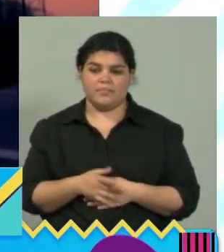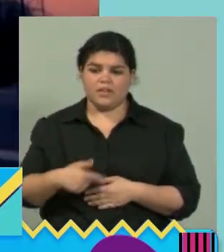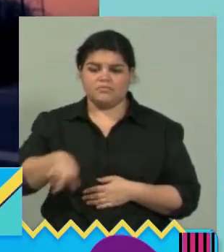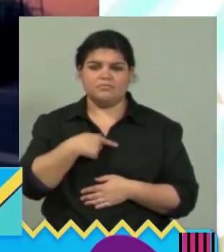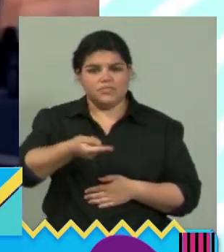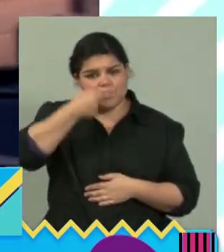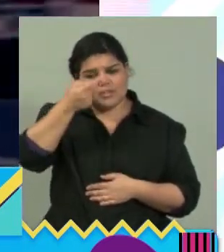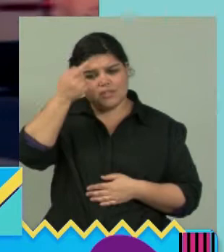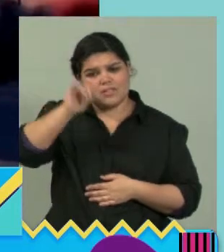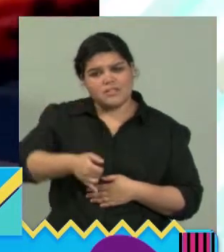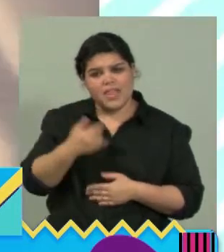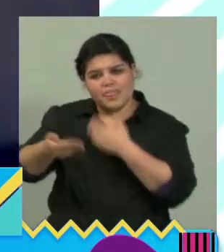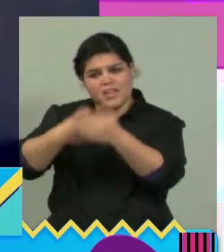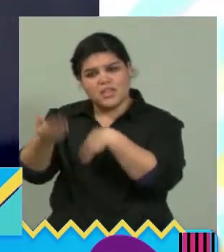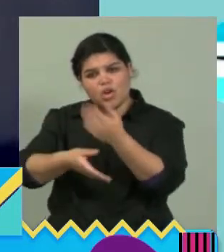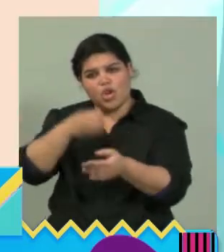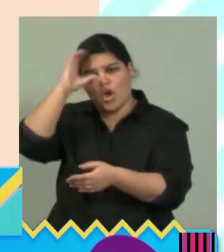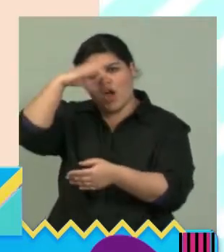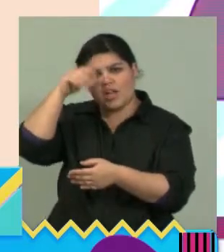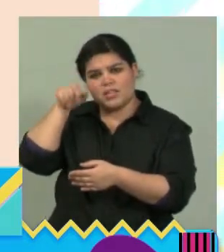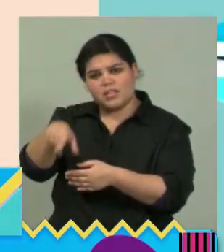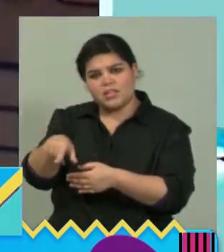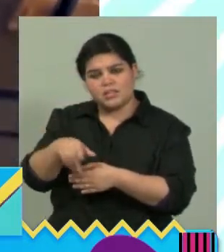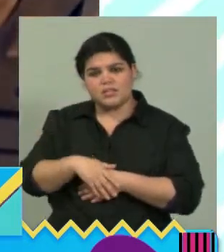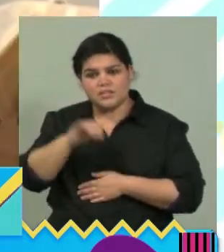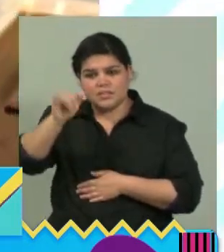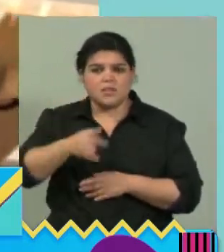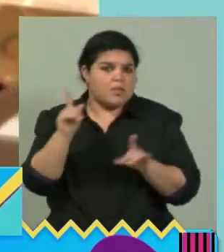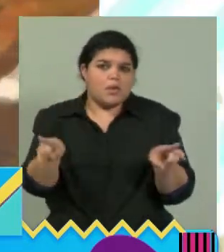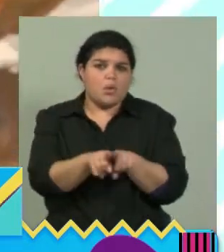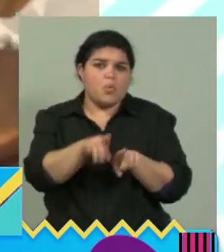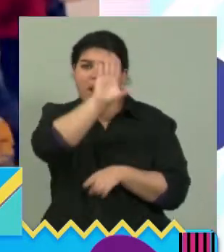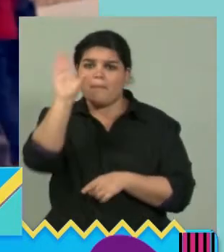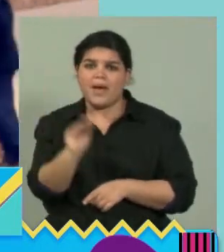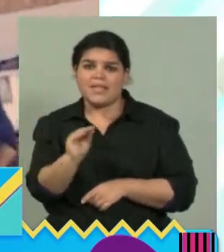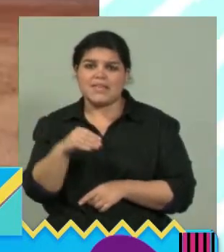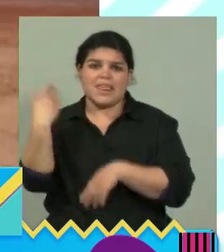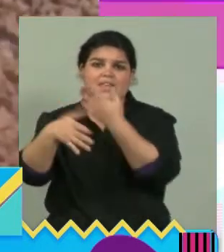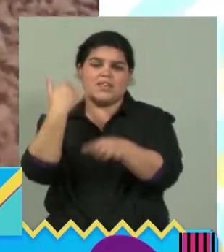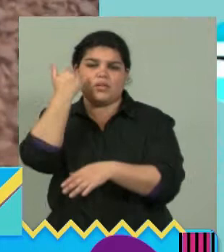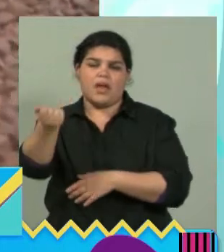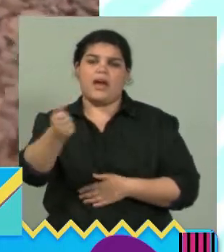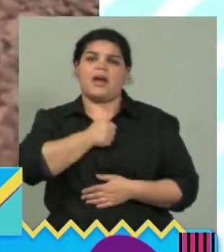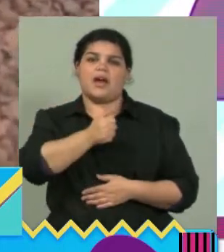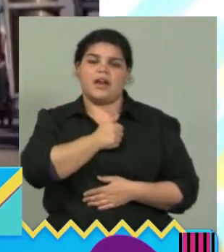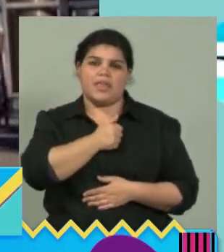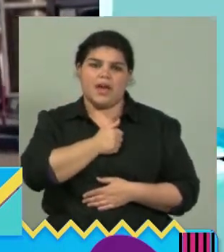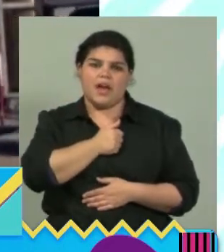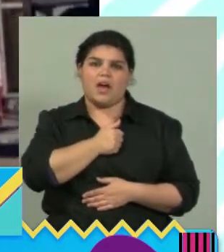actividad minera, como lo hacen los países desarrollados en el primer mundo, como lo hace Canadá, Australia, Nueva